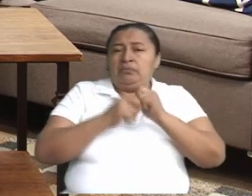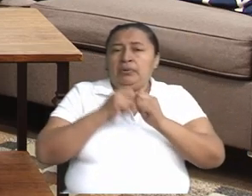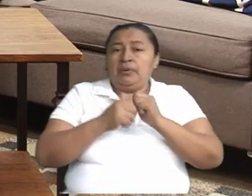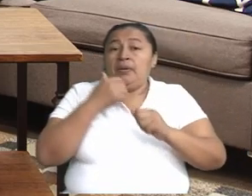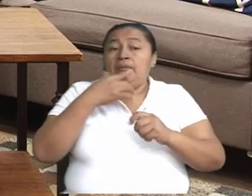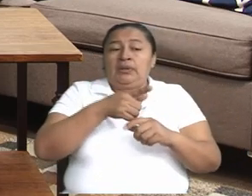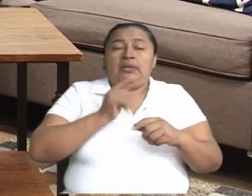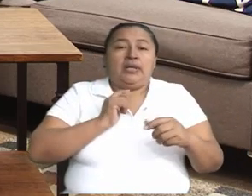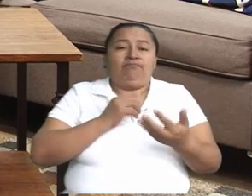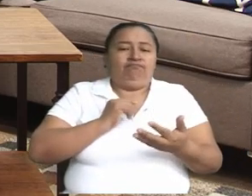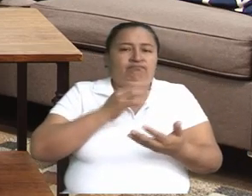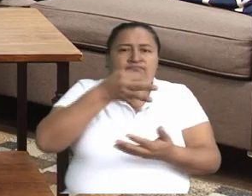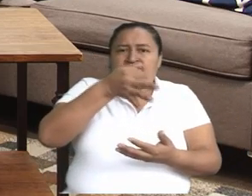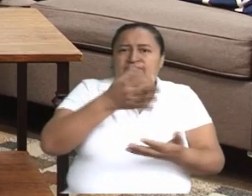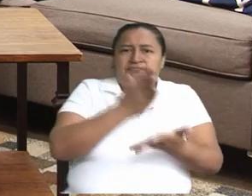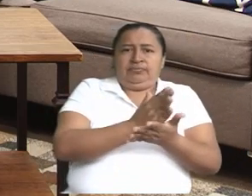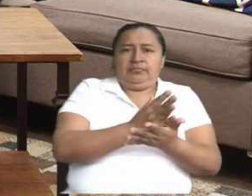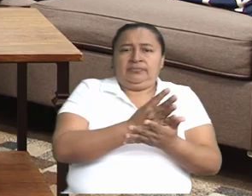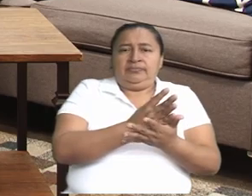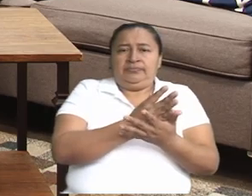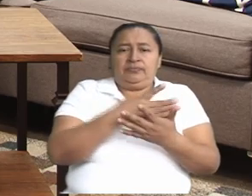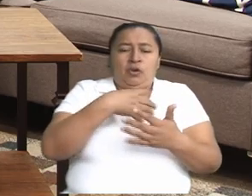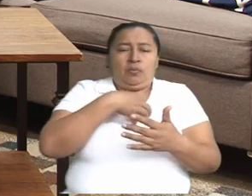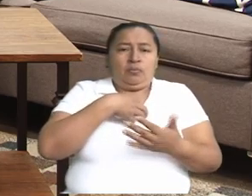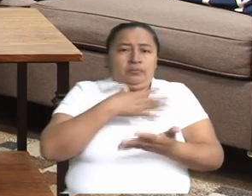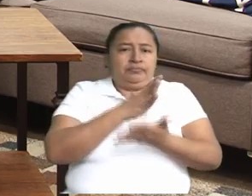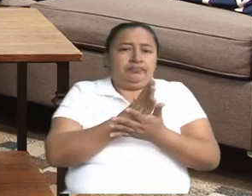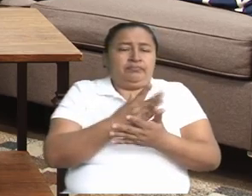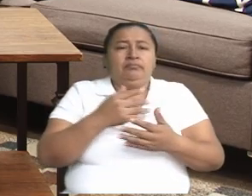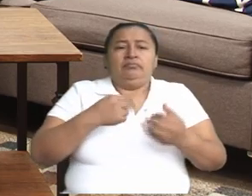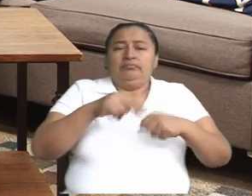una posición nacionalista en principio. Sí,